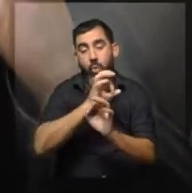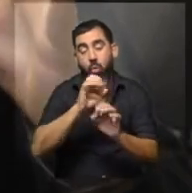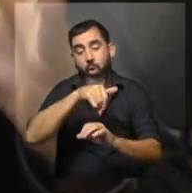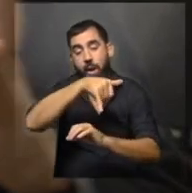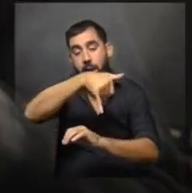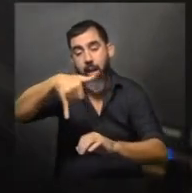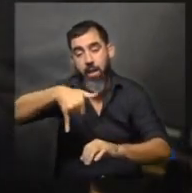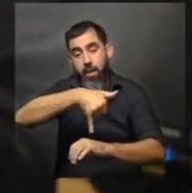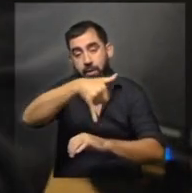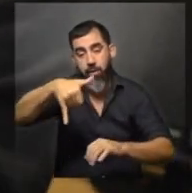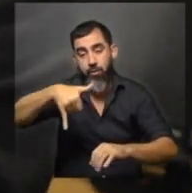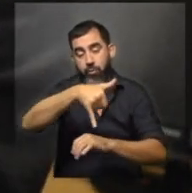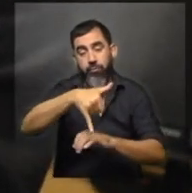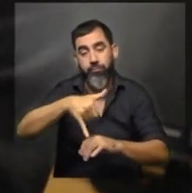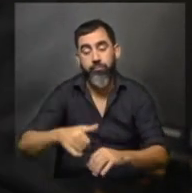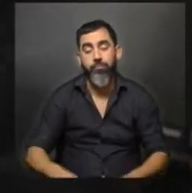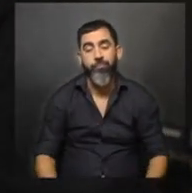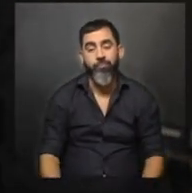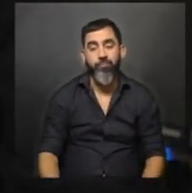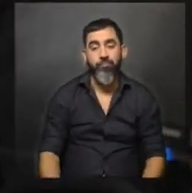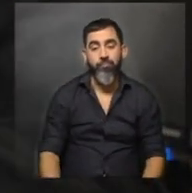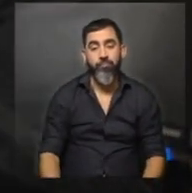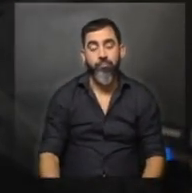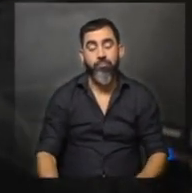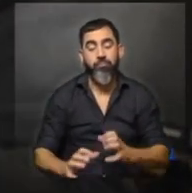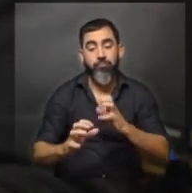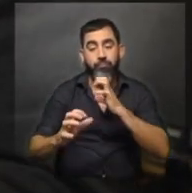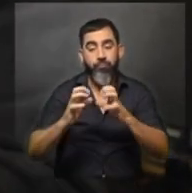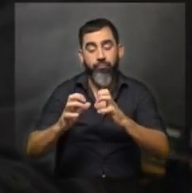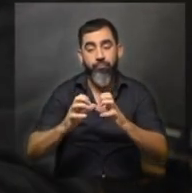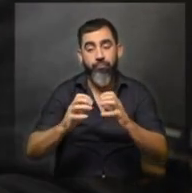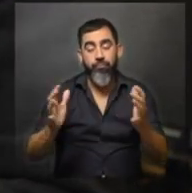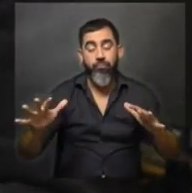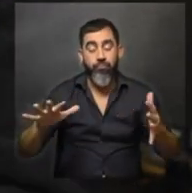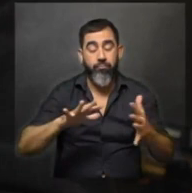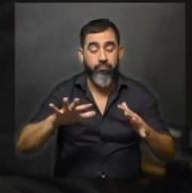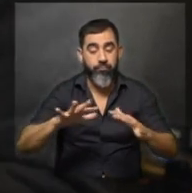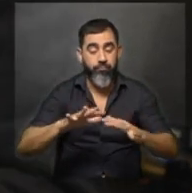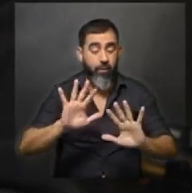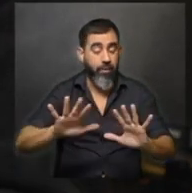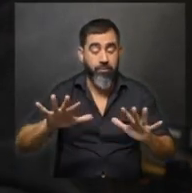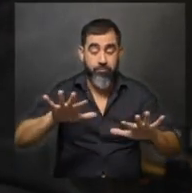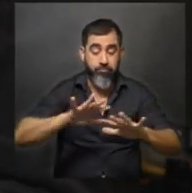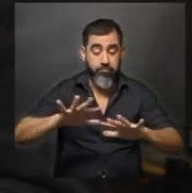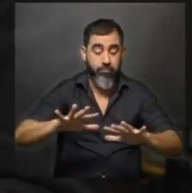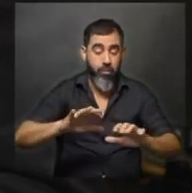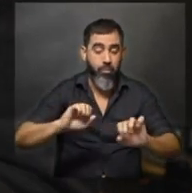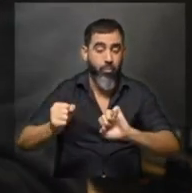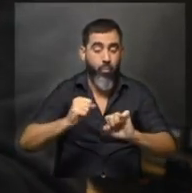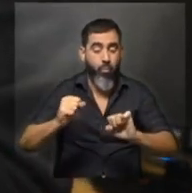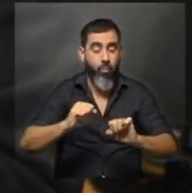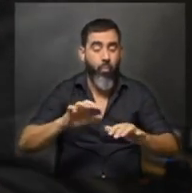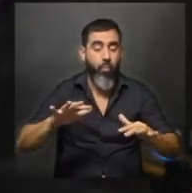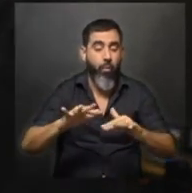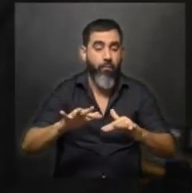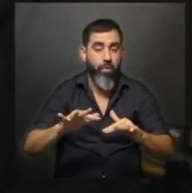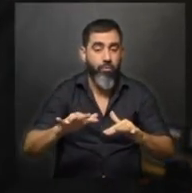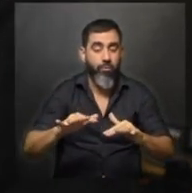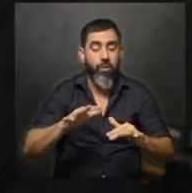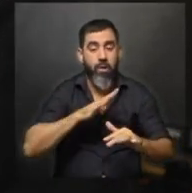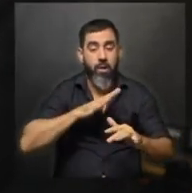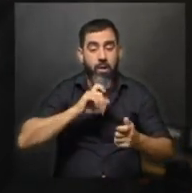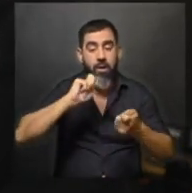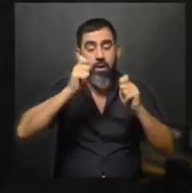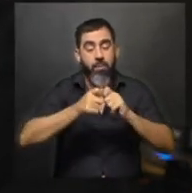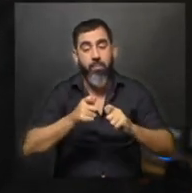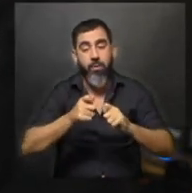energía electromagnética a energía térmica, ¿verdad? Energía de agitación, porque eso es la temperatura de un cuerpo, es la agitación de